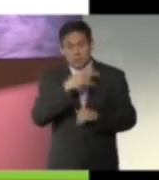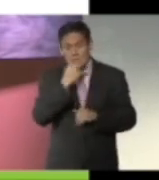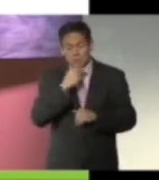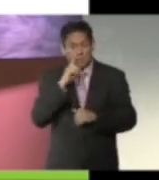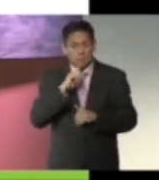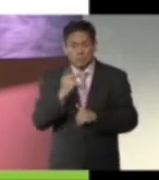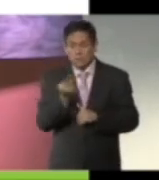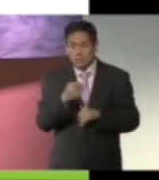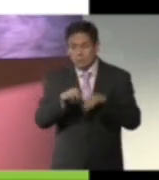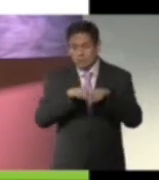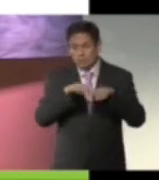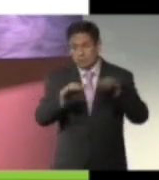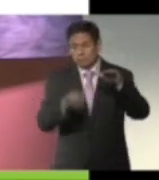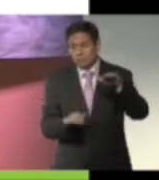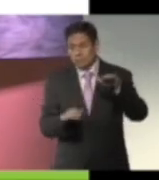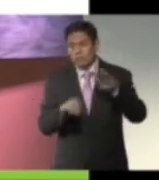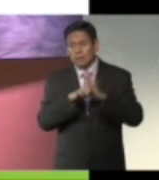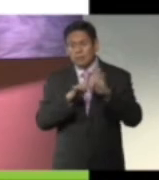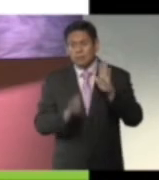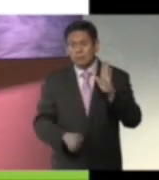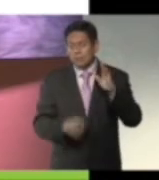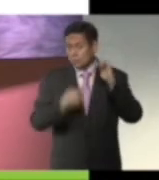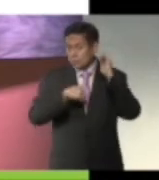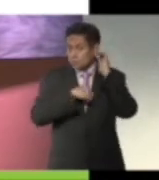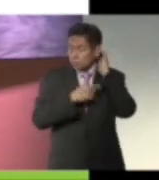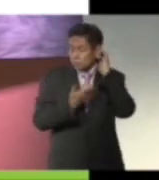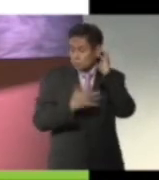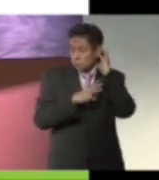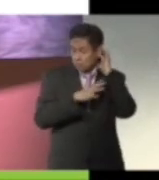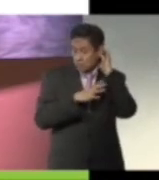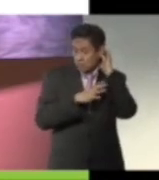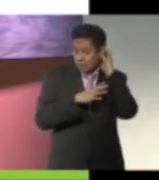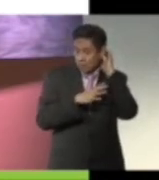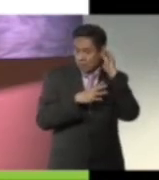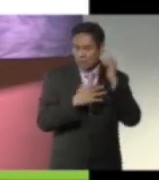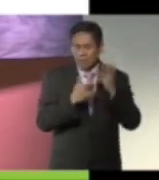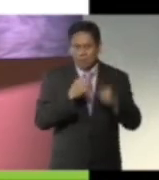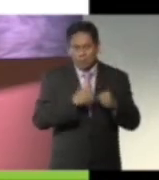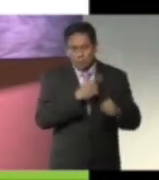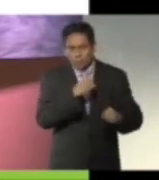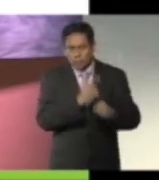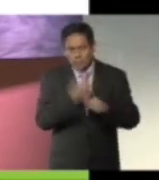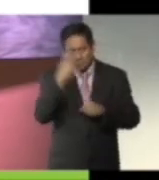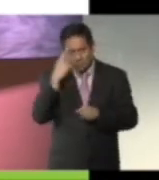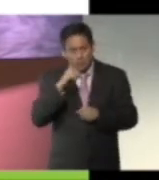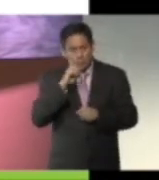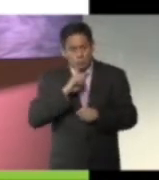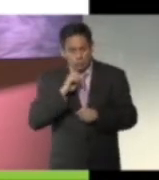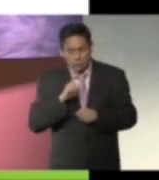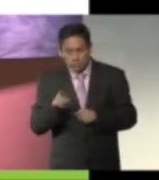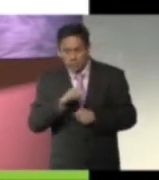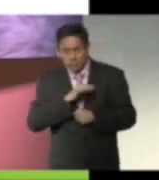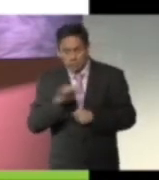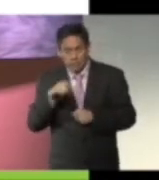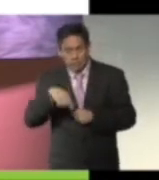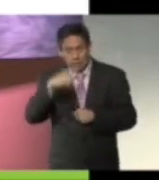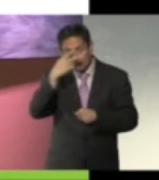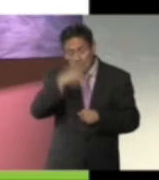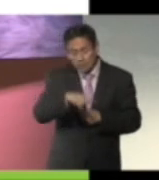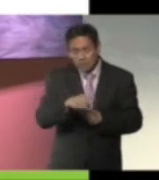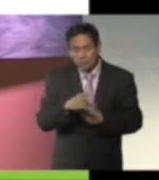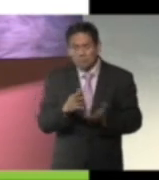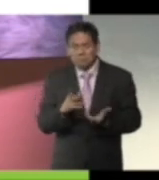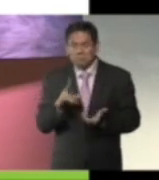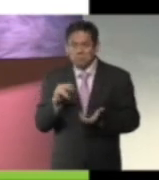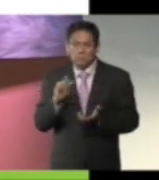la economía en México, yo no lo veo. No lo veo, probablemente en las tiendas de